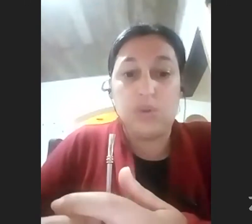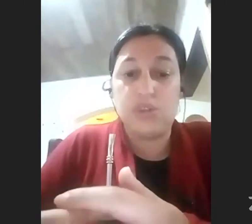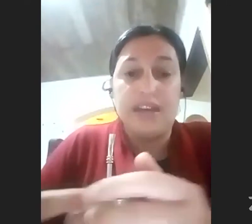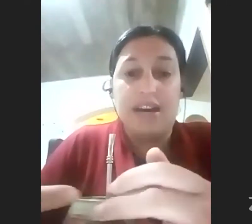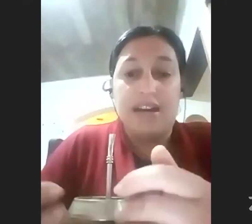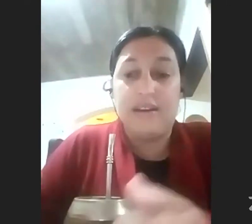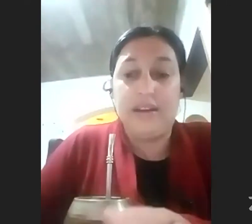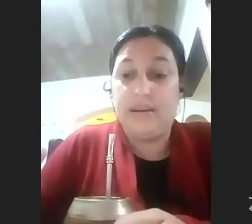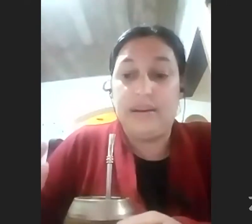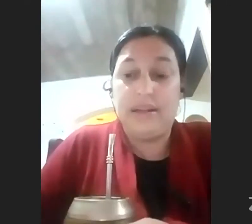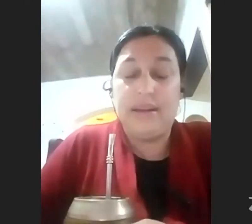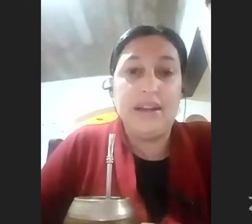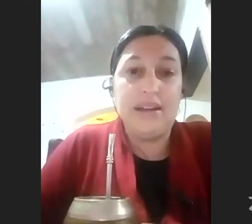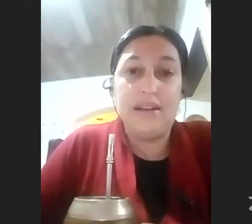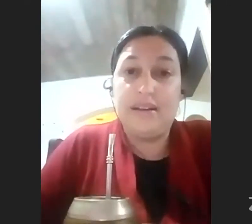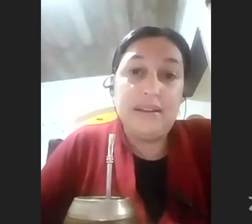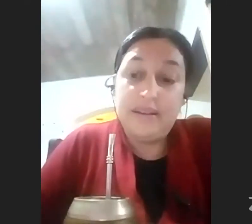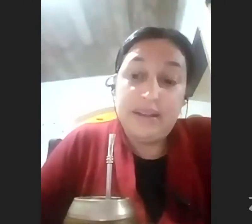o sea, el curso da